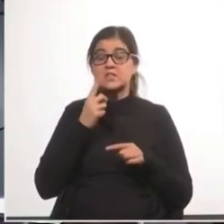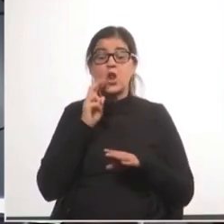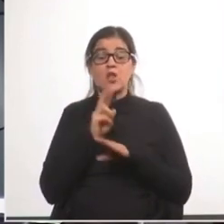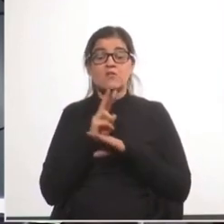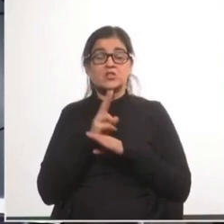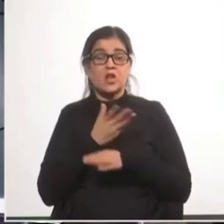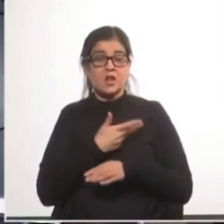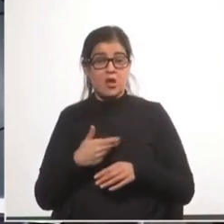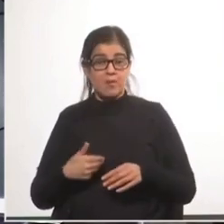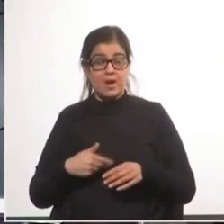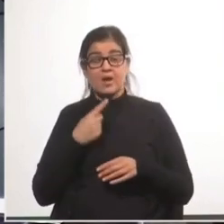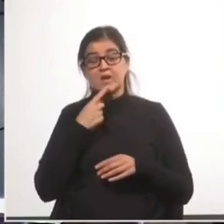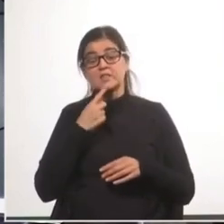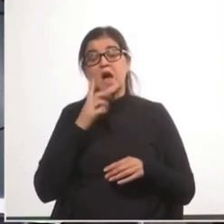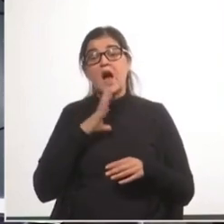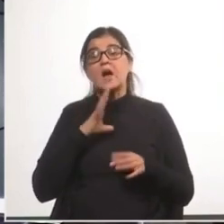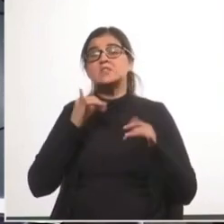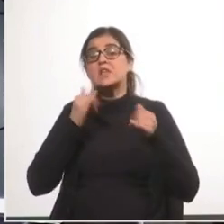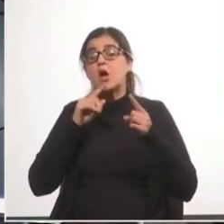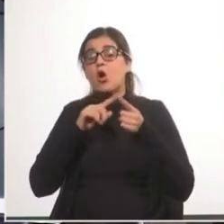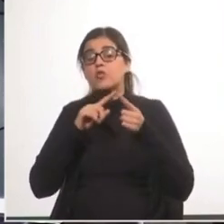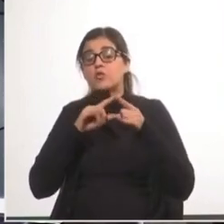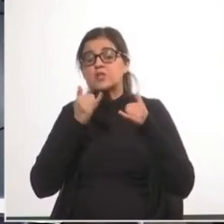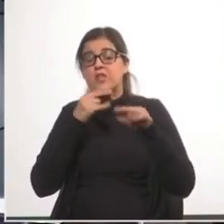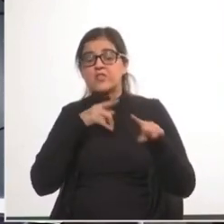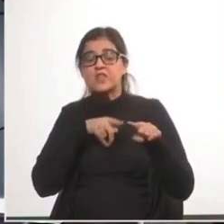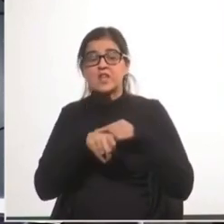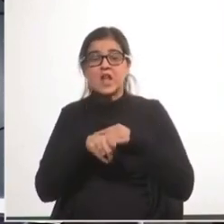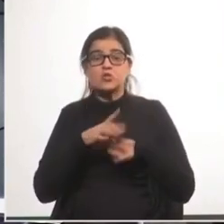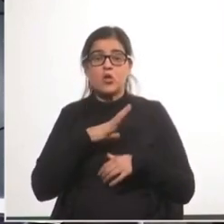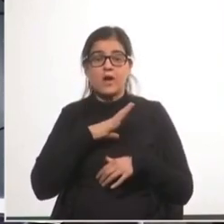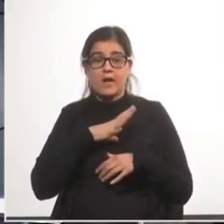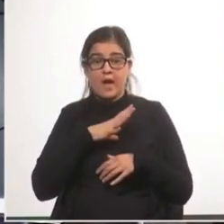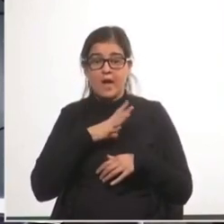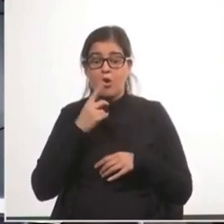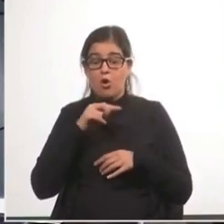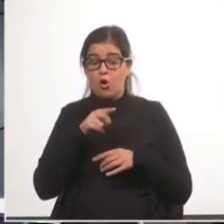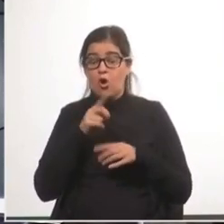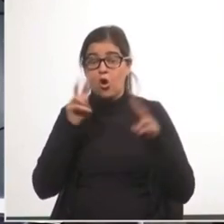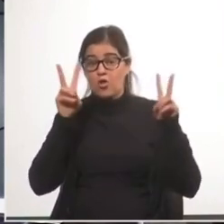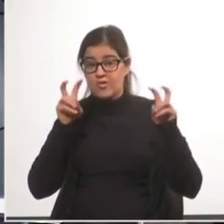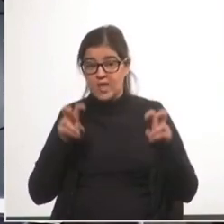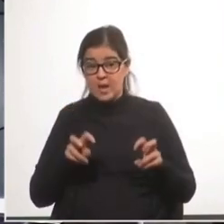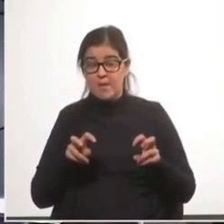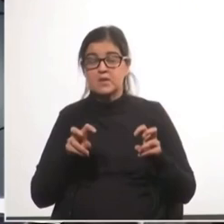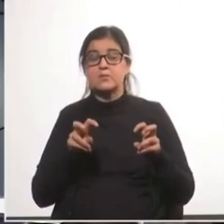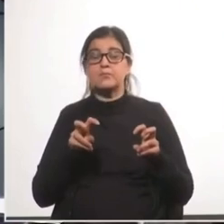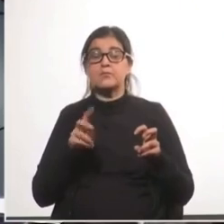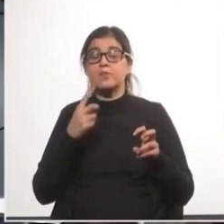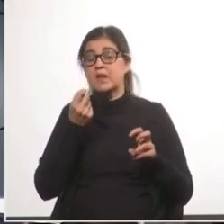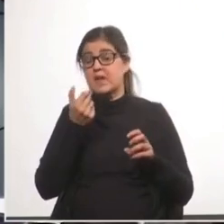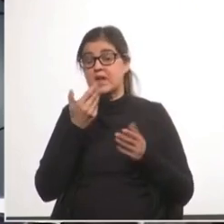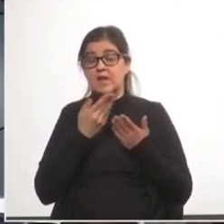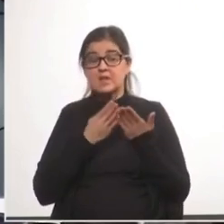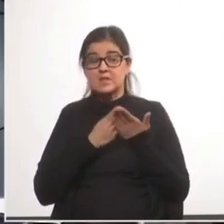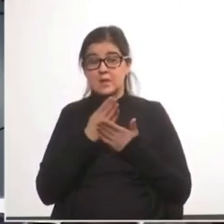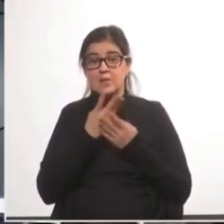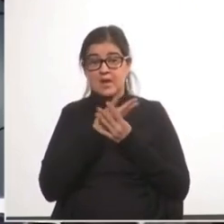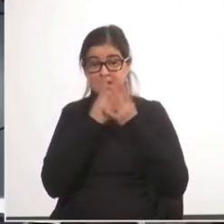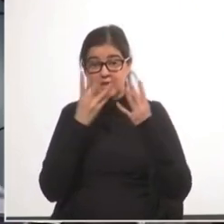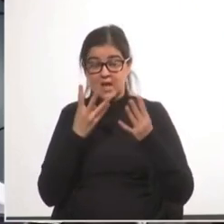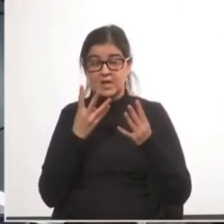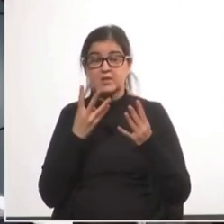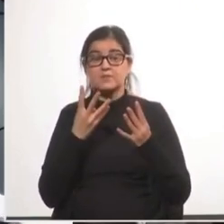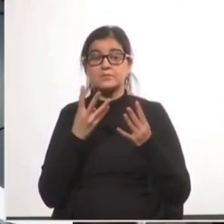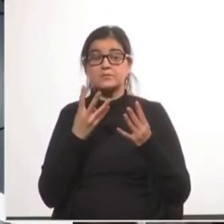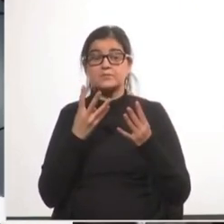que tienen el contacto más directo con estos temas, es que en general